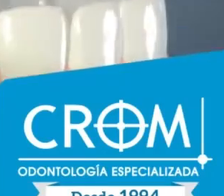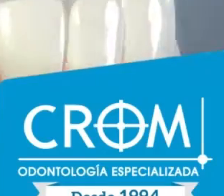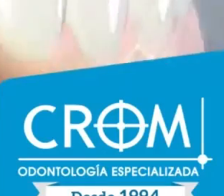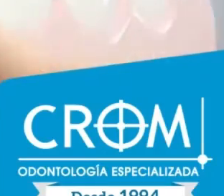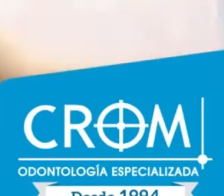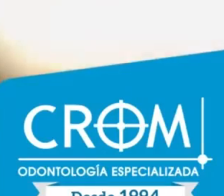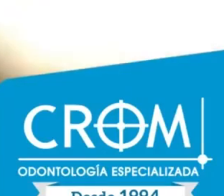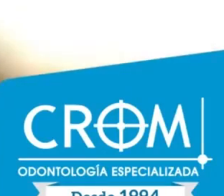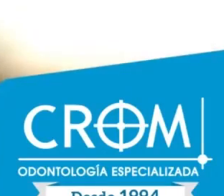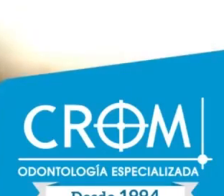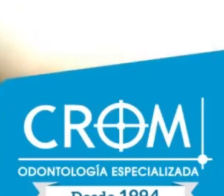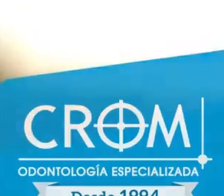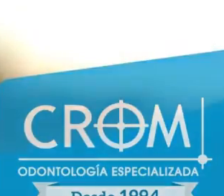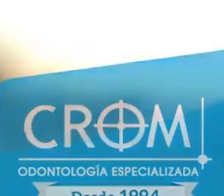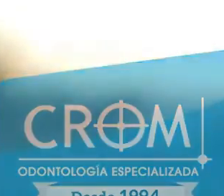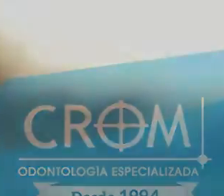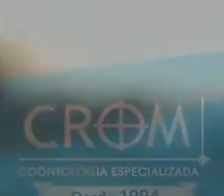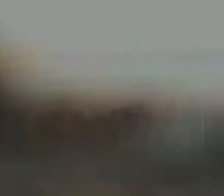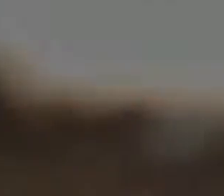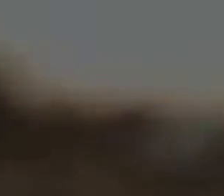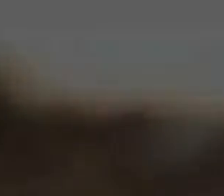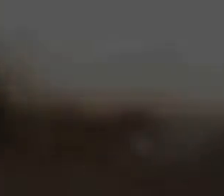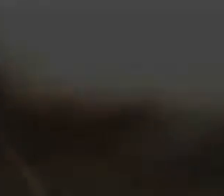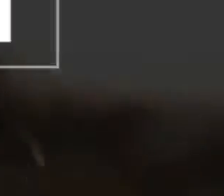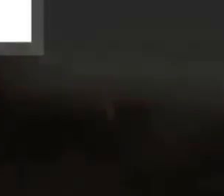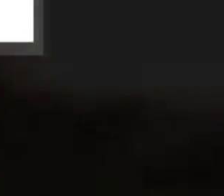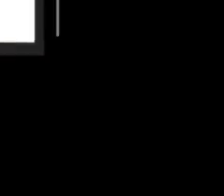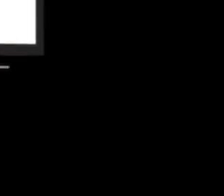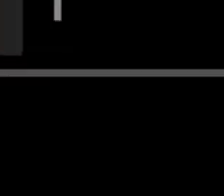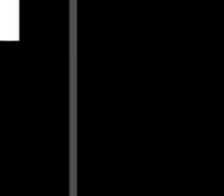descuento. Crom es odontología especializada.